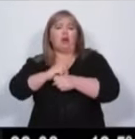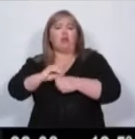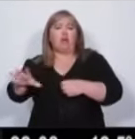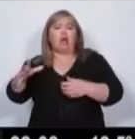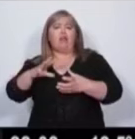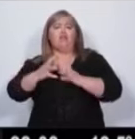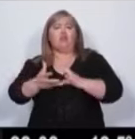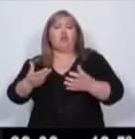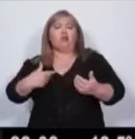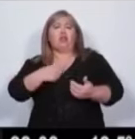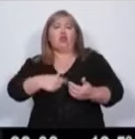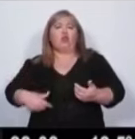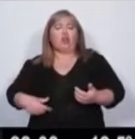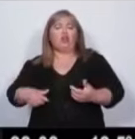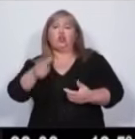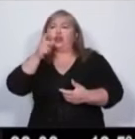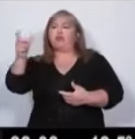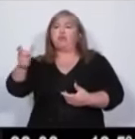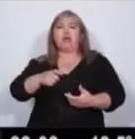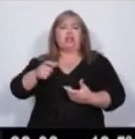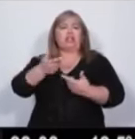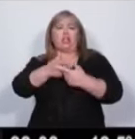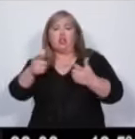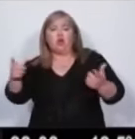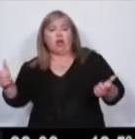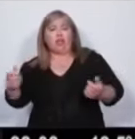resultados. El cambio